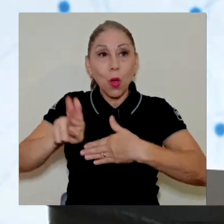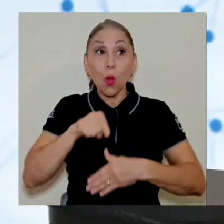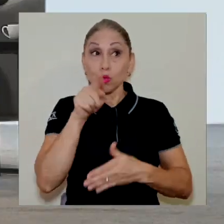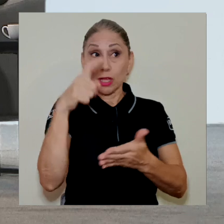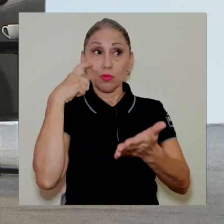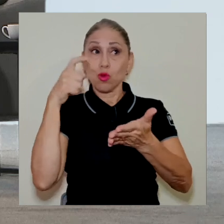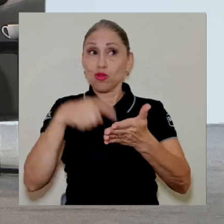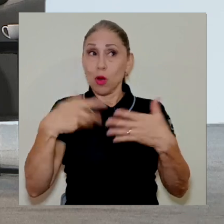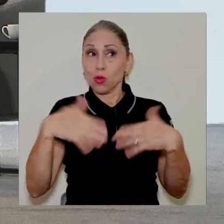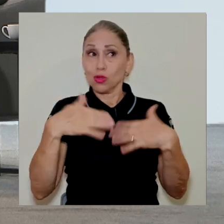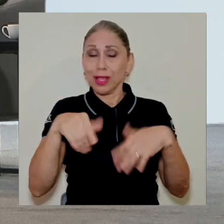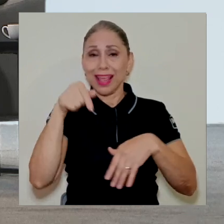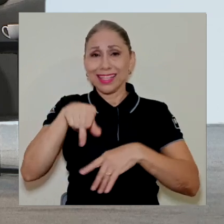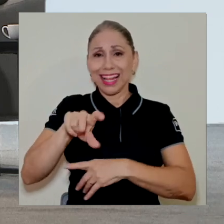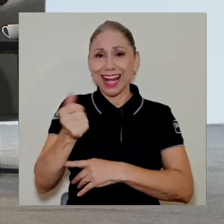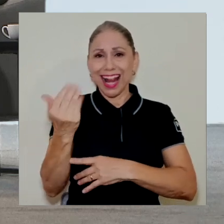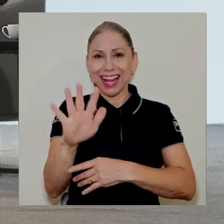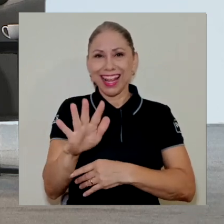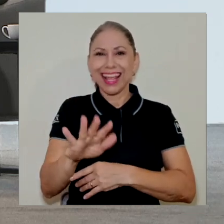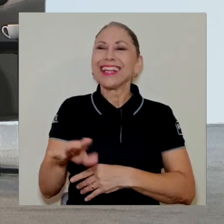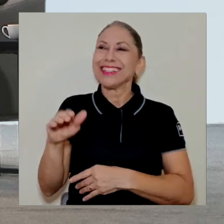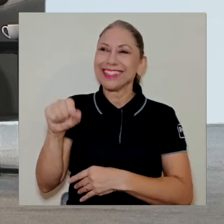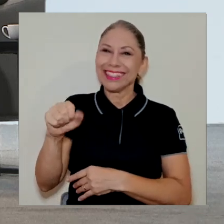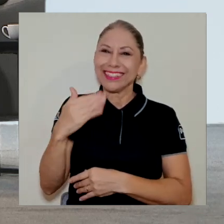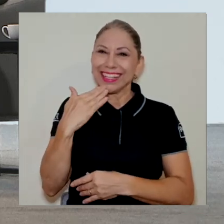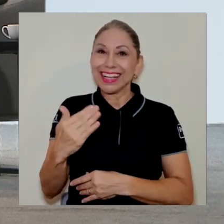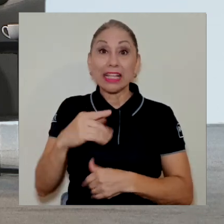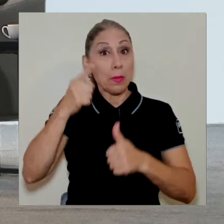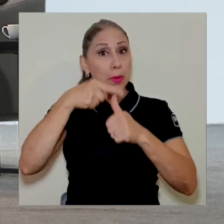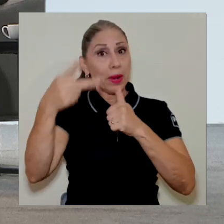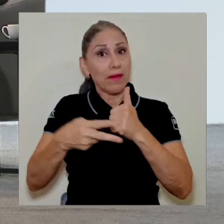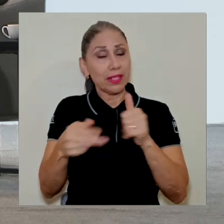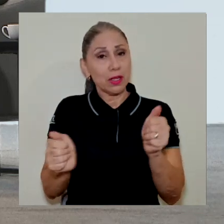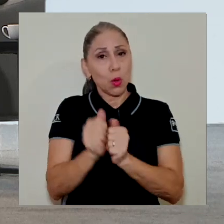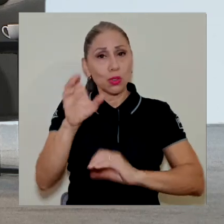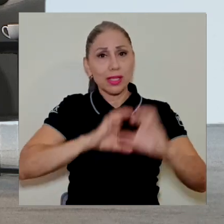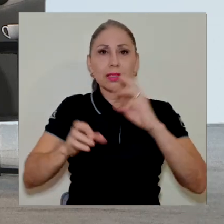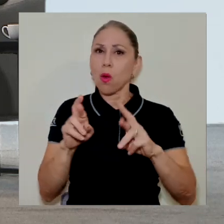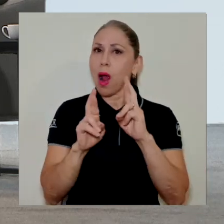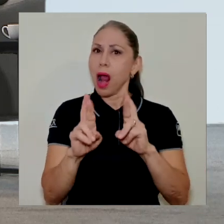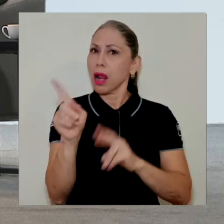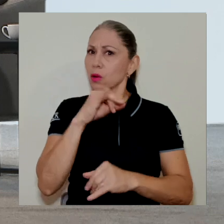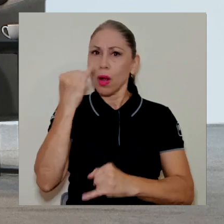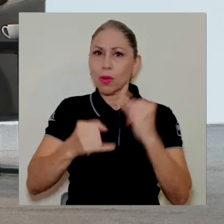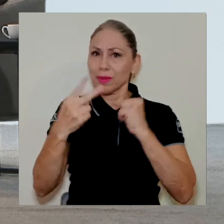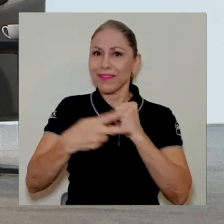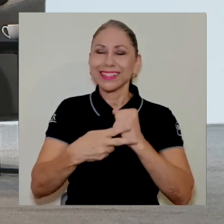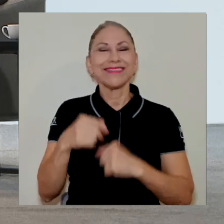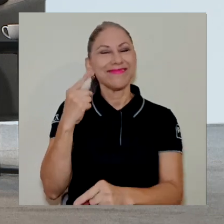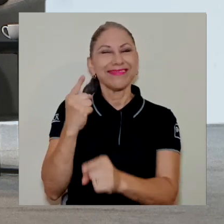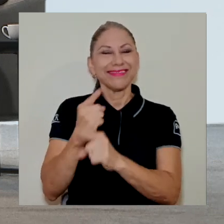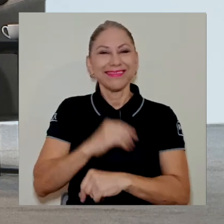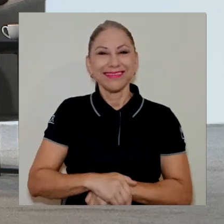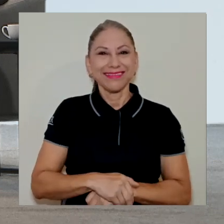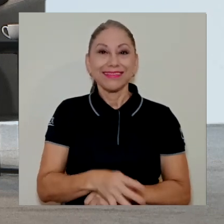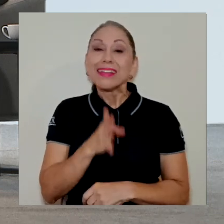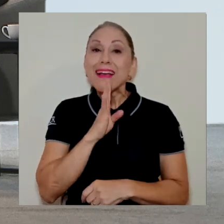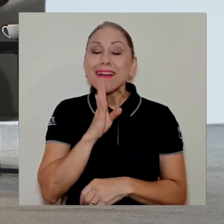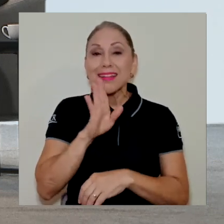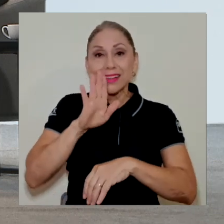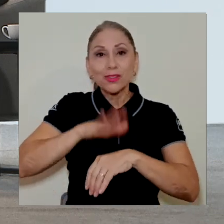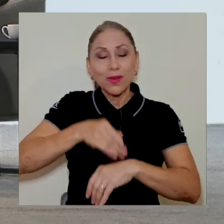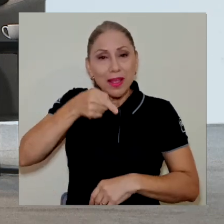es muy reconocida en este canal. Sí, muchas gracias. Pero primera vez en Conciencia y ojalá que no sea la última. Exactamente.